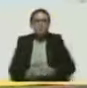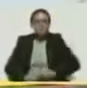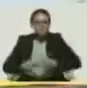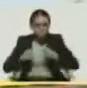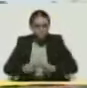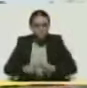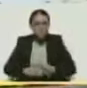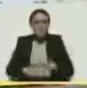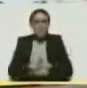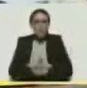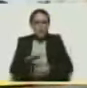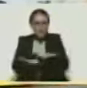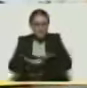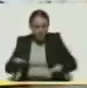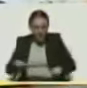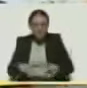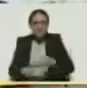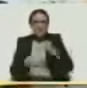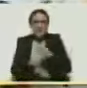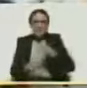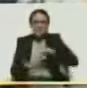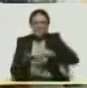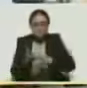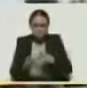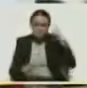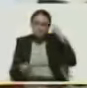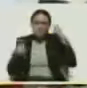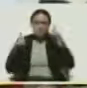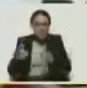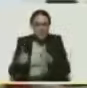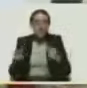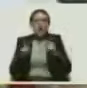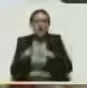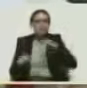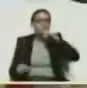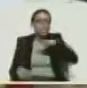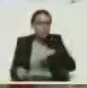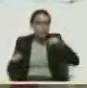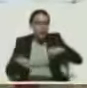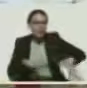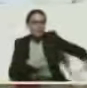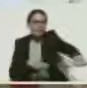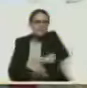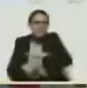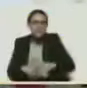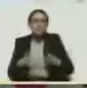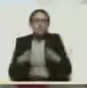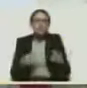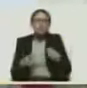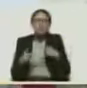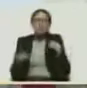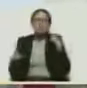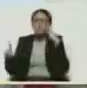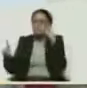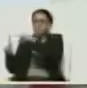exitoso como la Comuna del Maizal. Por eso le he dicho a Ángel